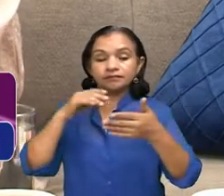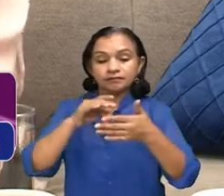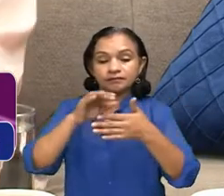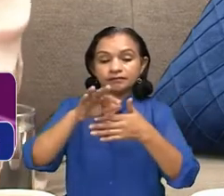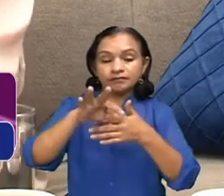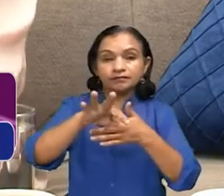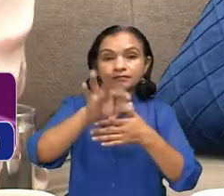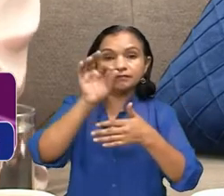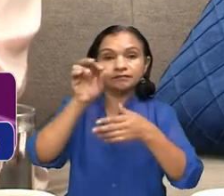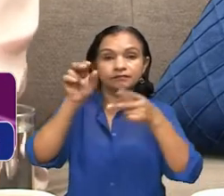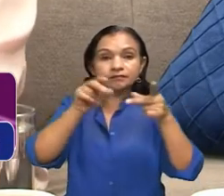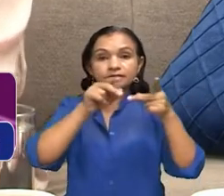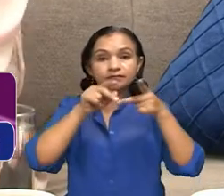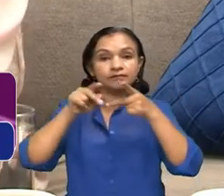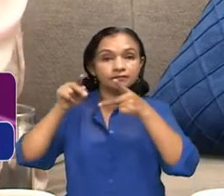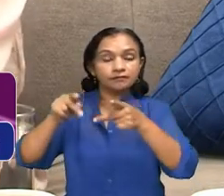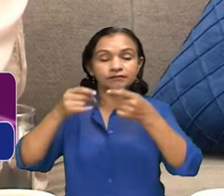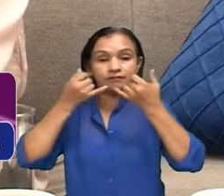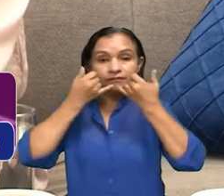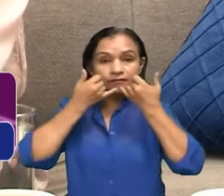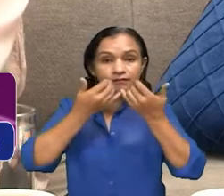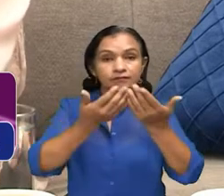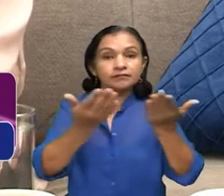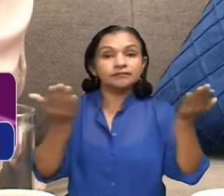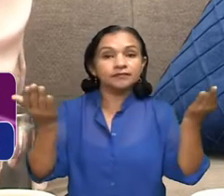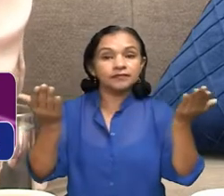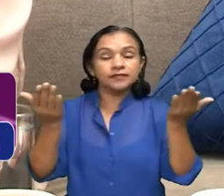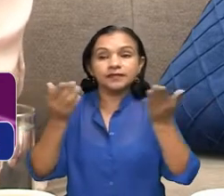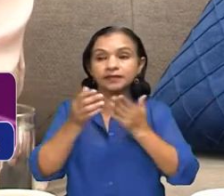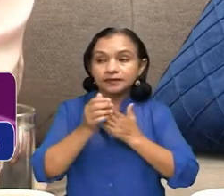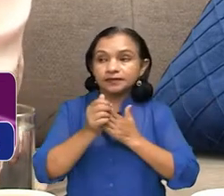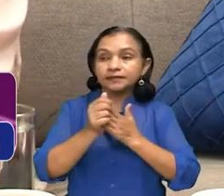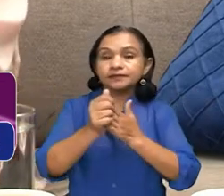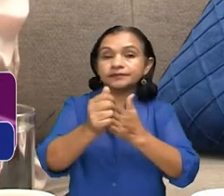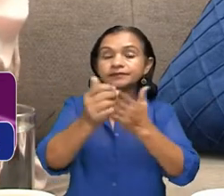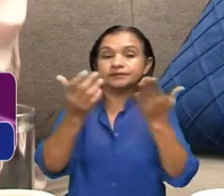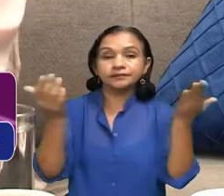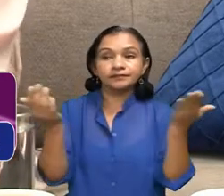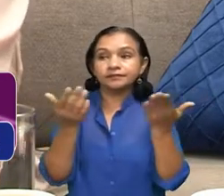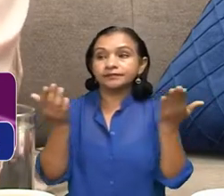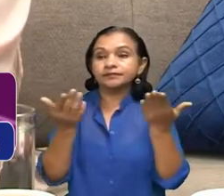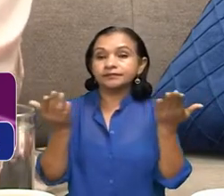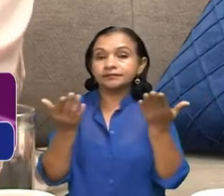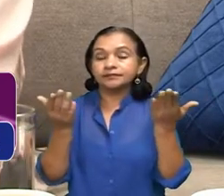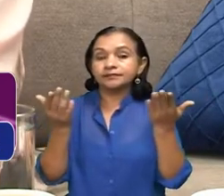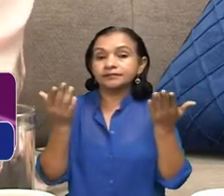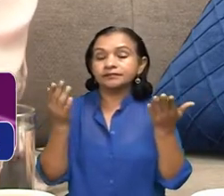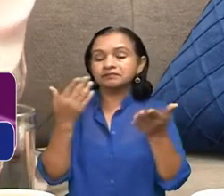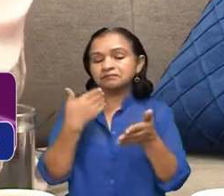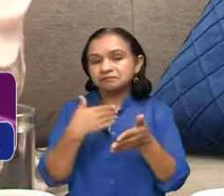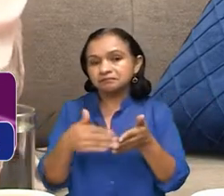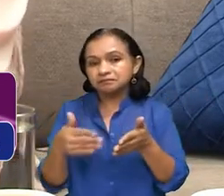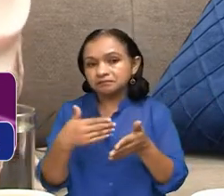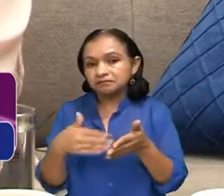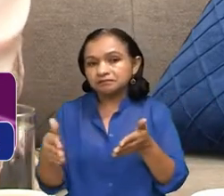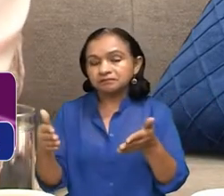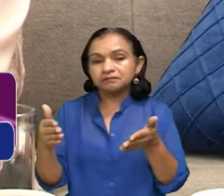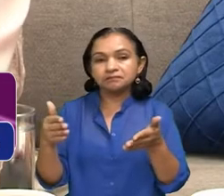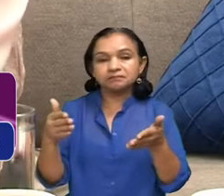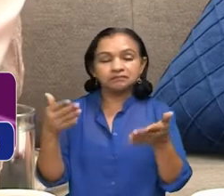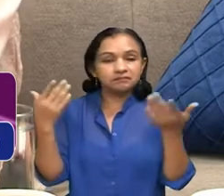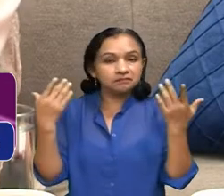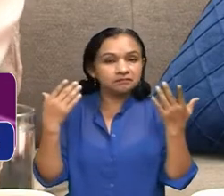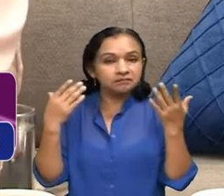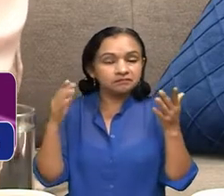está esta persona dándole toda la información y orientando. En términos sencillos, nada de